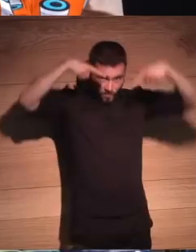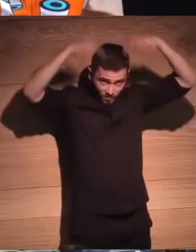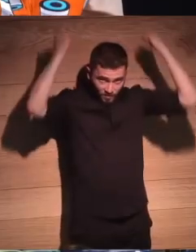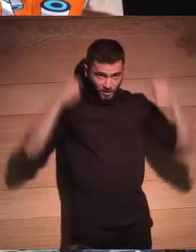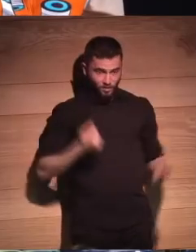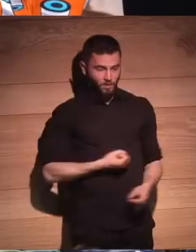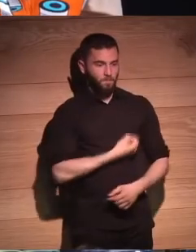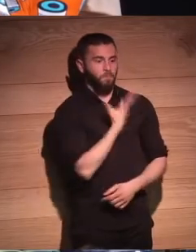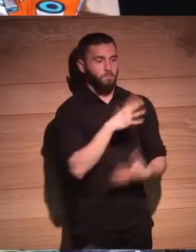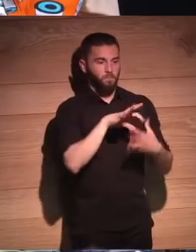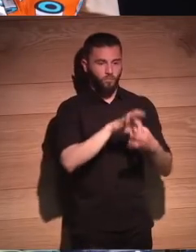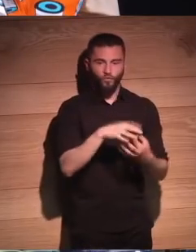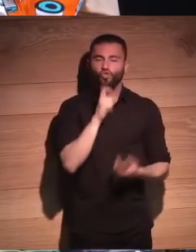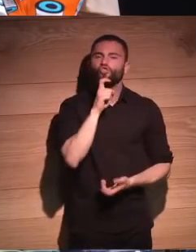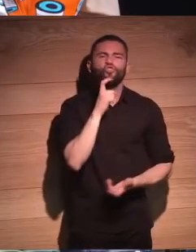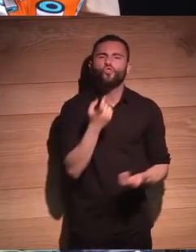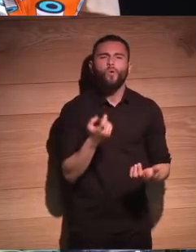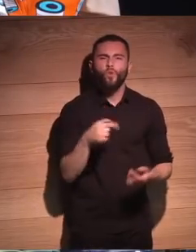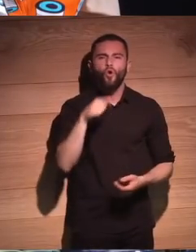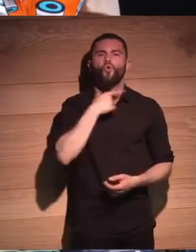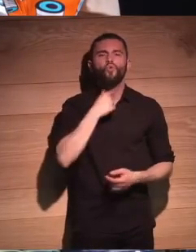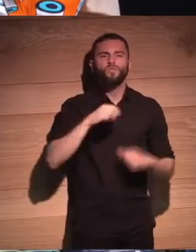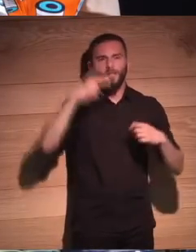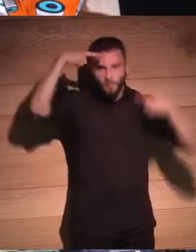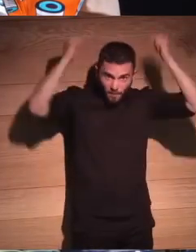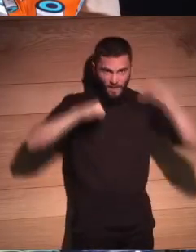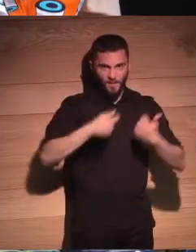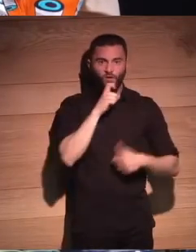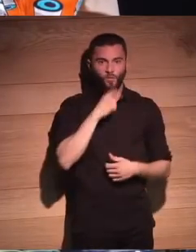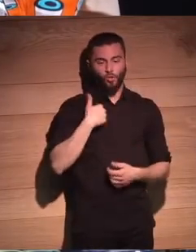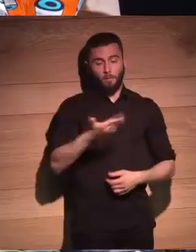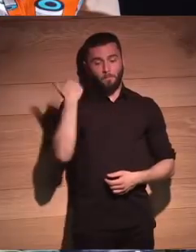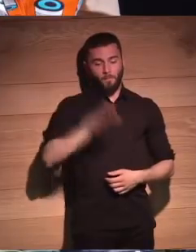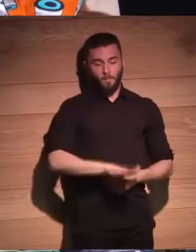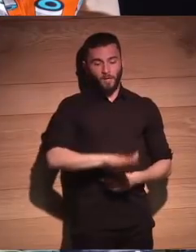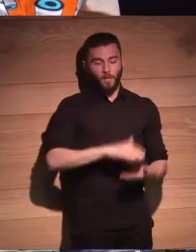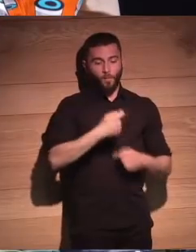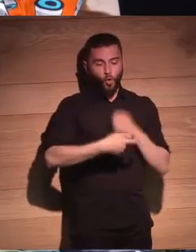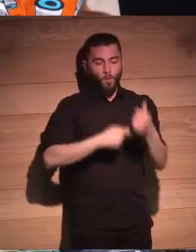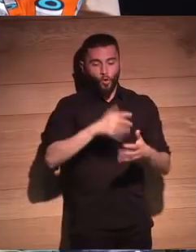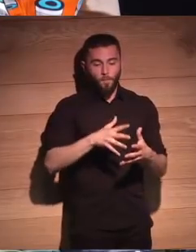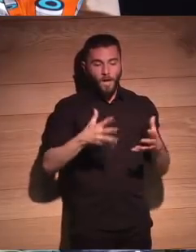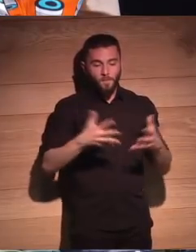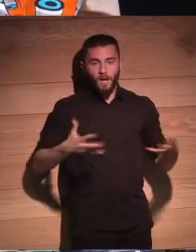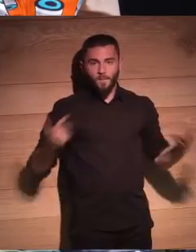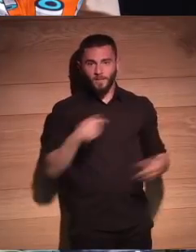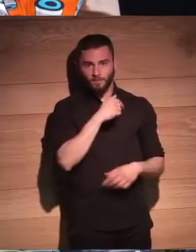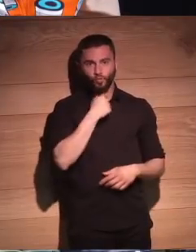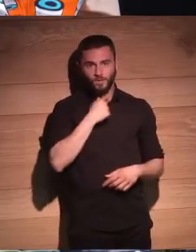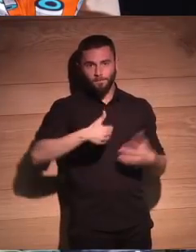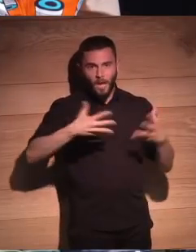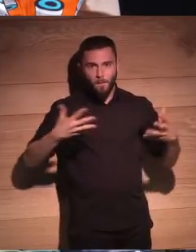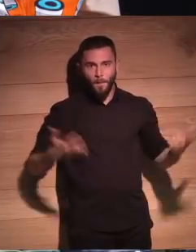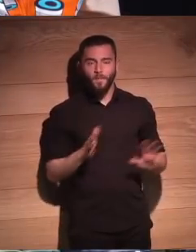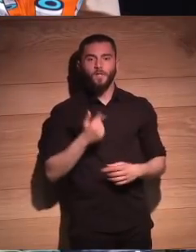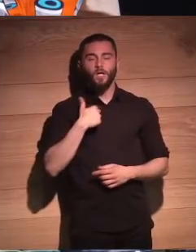también o...? Bueno, o sea, yo era más pequeña, entonces fue como algo progresivo, pero sí que cuando